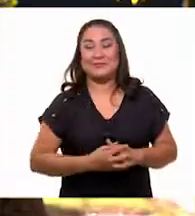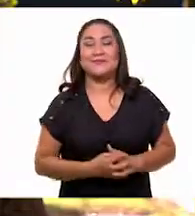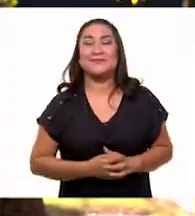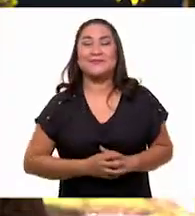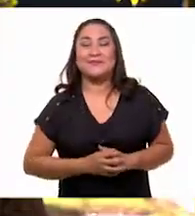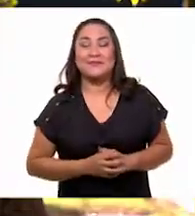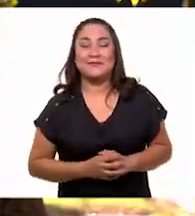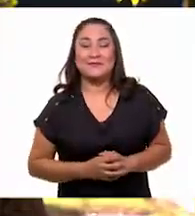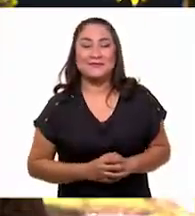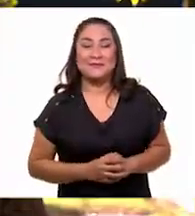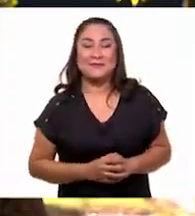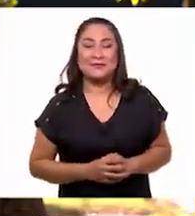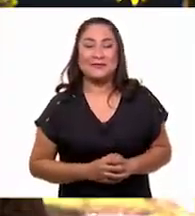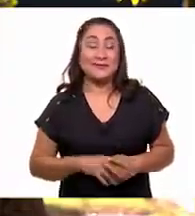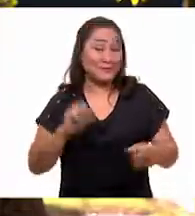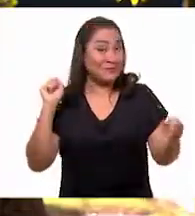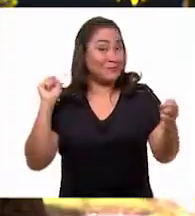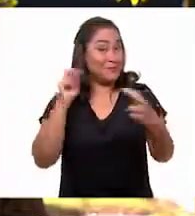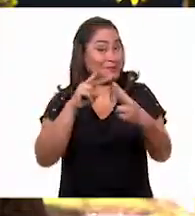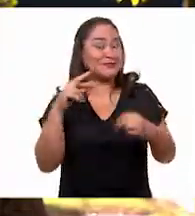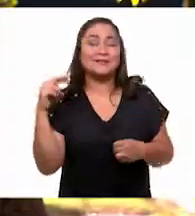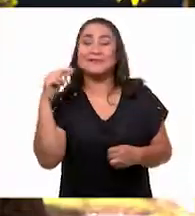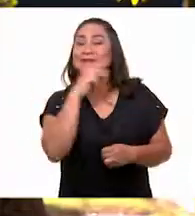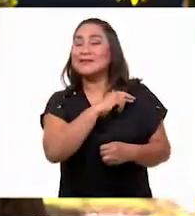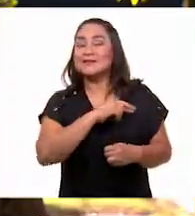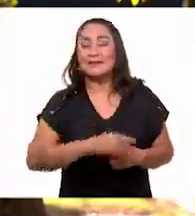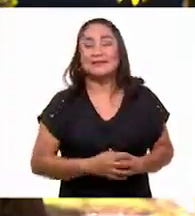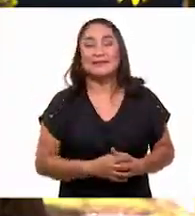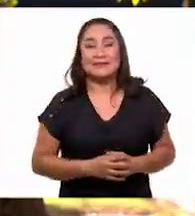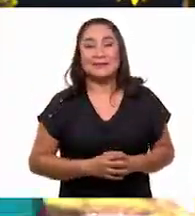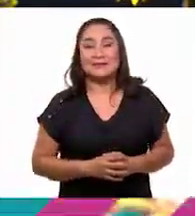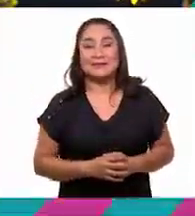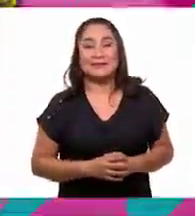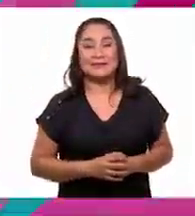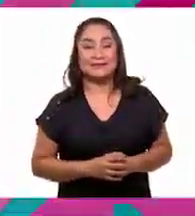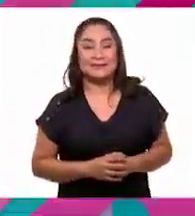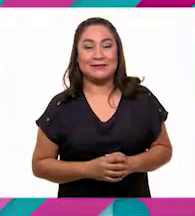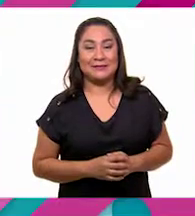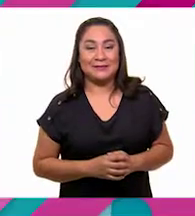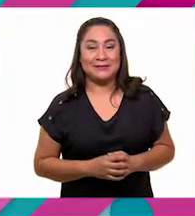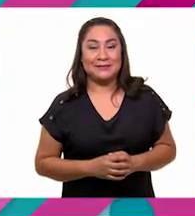¡Muy bien! ¡Nos vemos pronto!